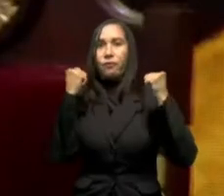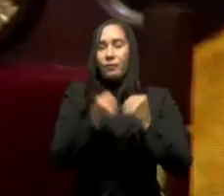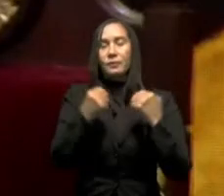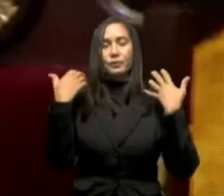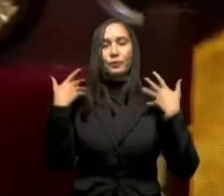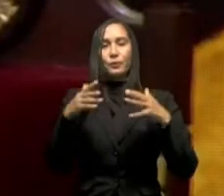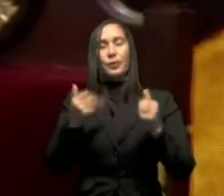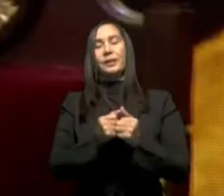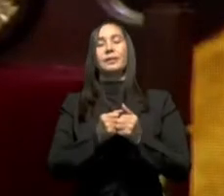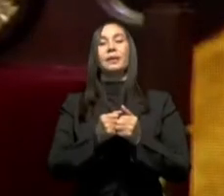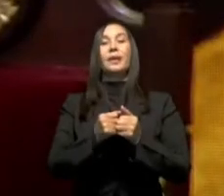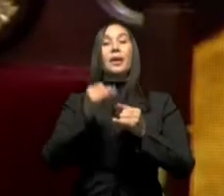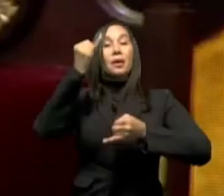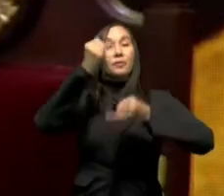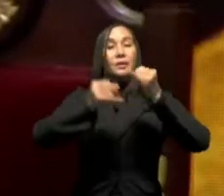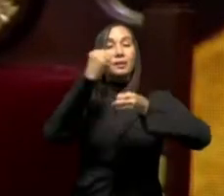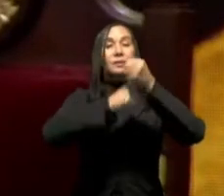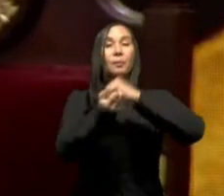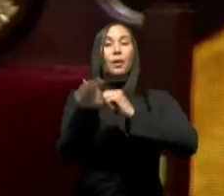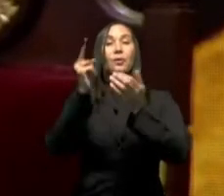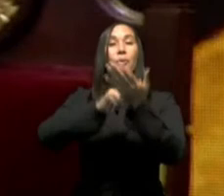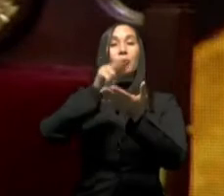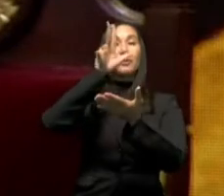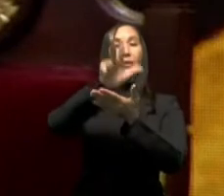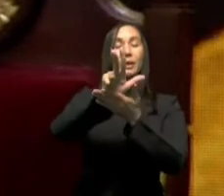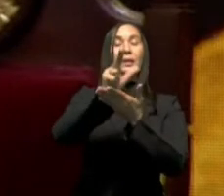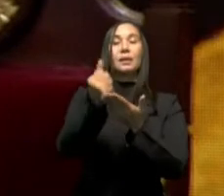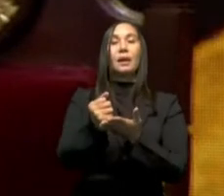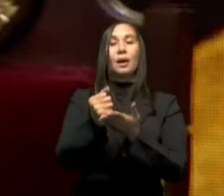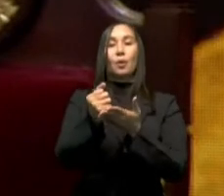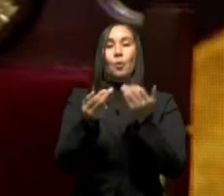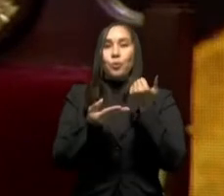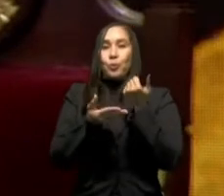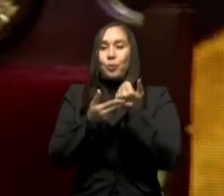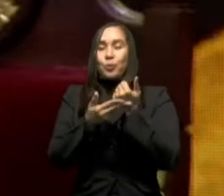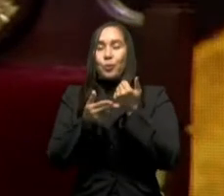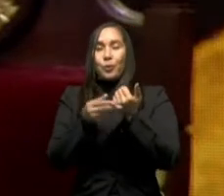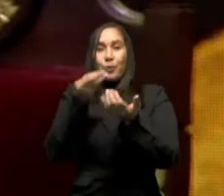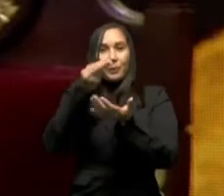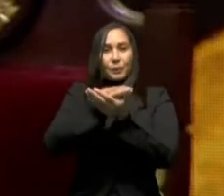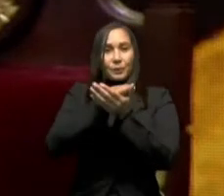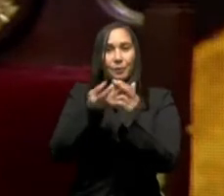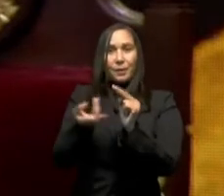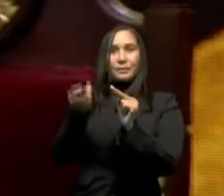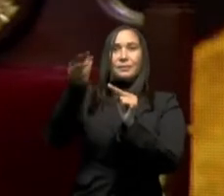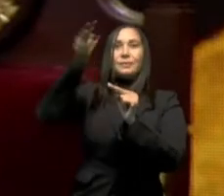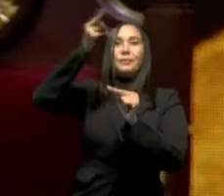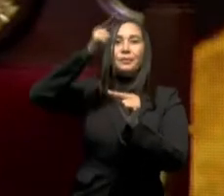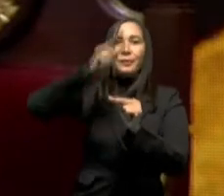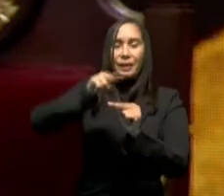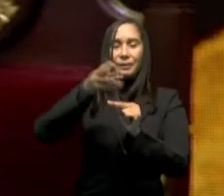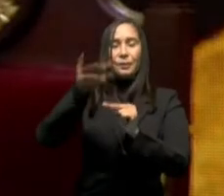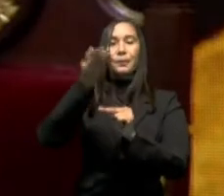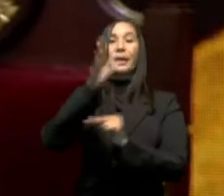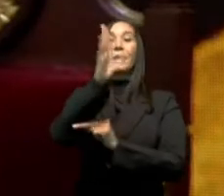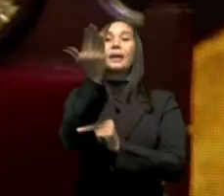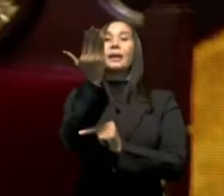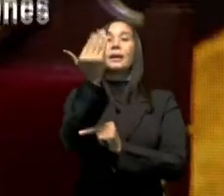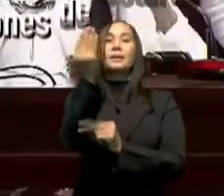sectores nos permitieron cerrar el 2023 con el nivel de reservas internacionales de divisas más alto de la historia,